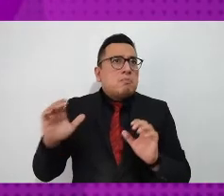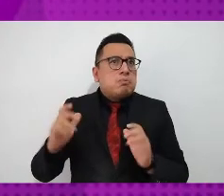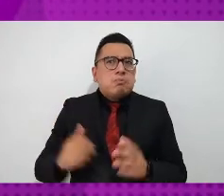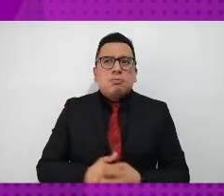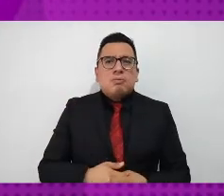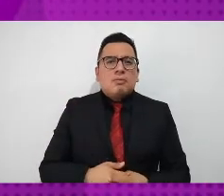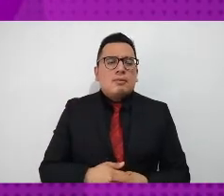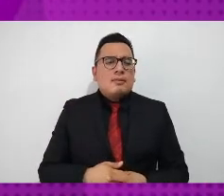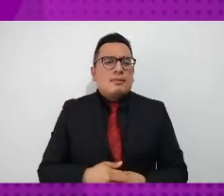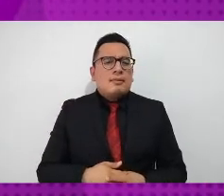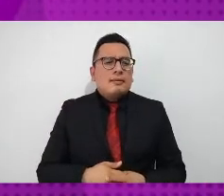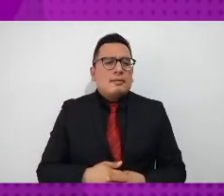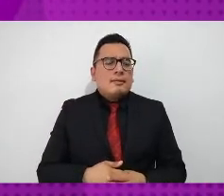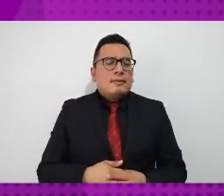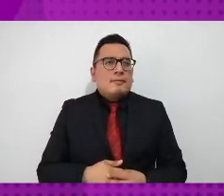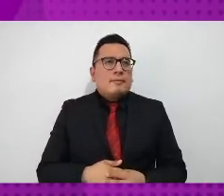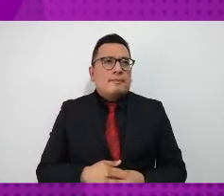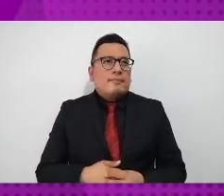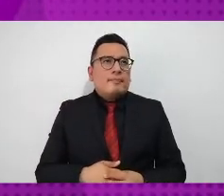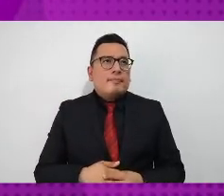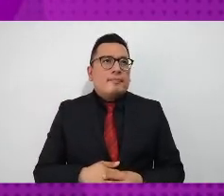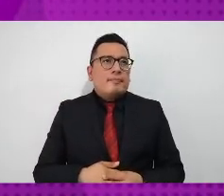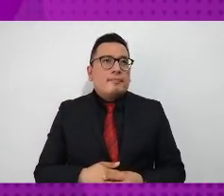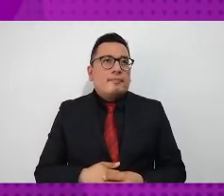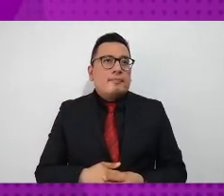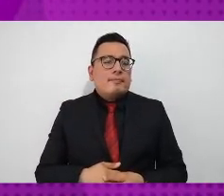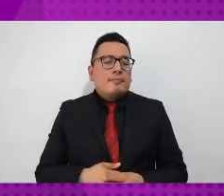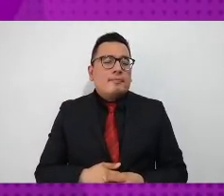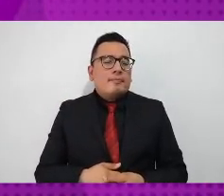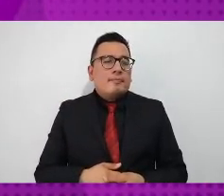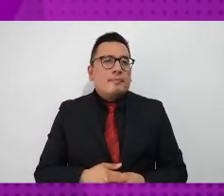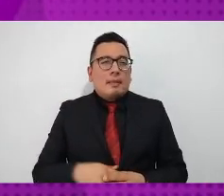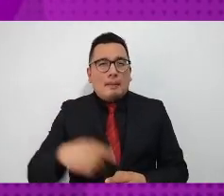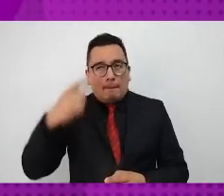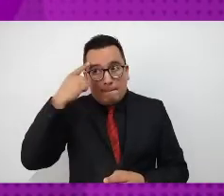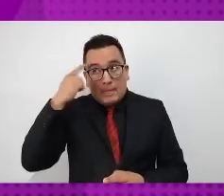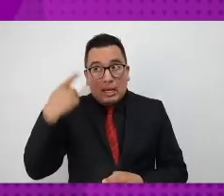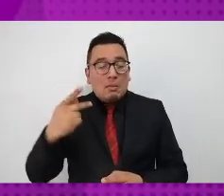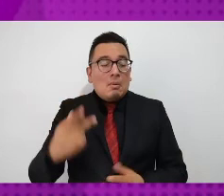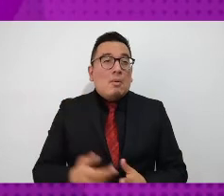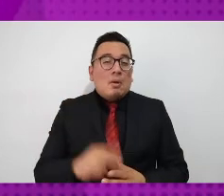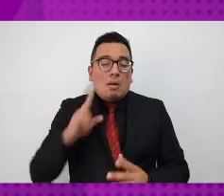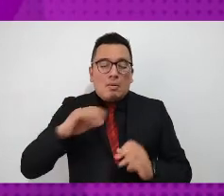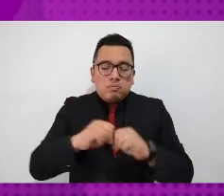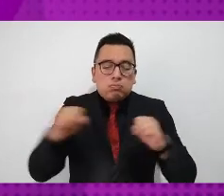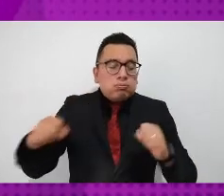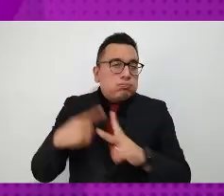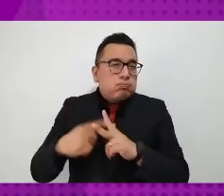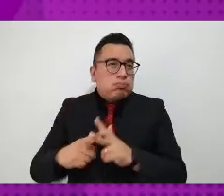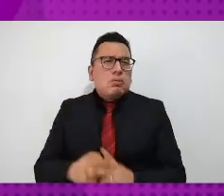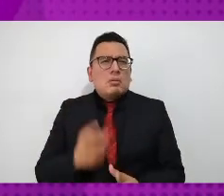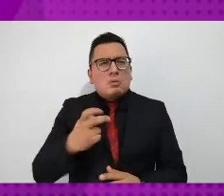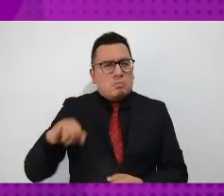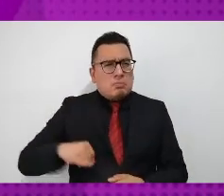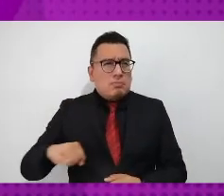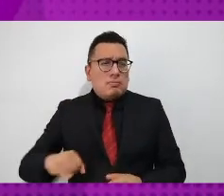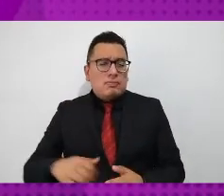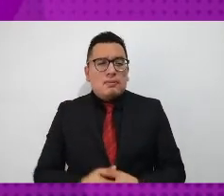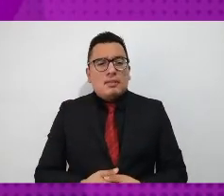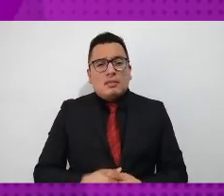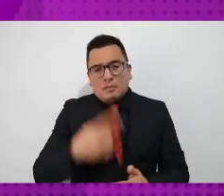también por también en su caso para el recuento en su caso se diera pero fue muy interesante